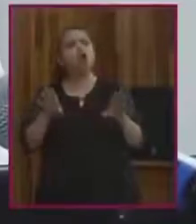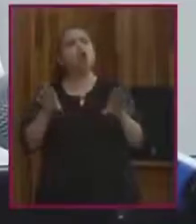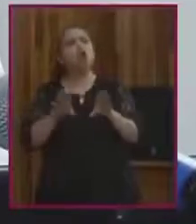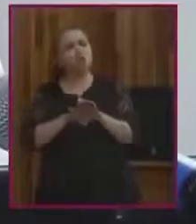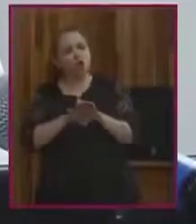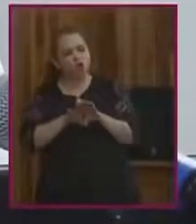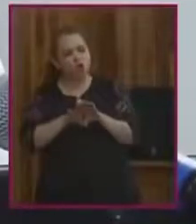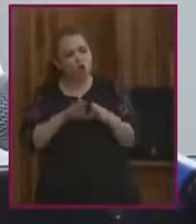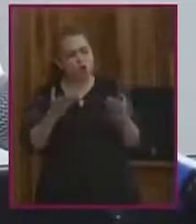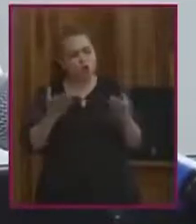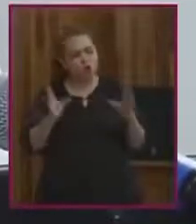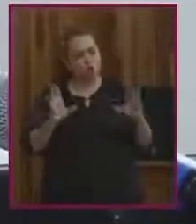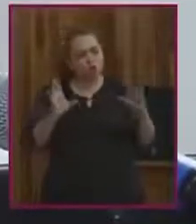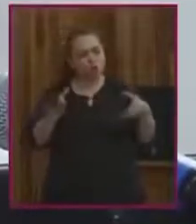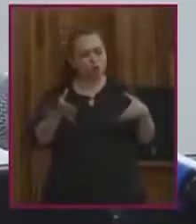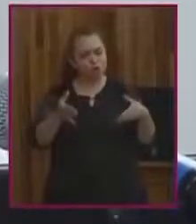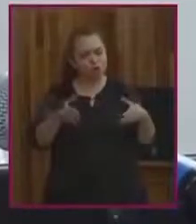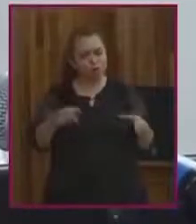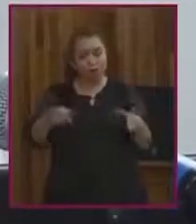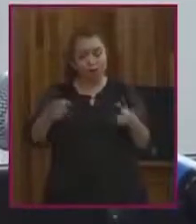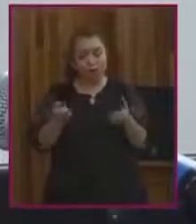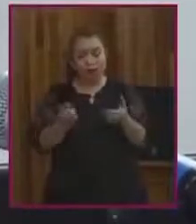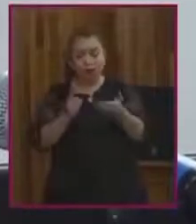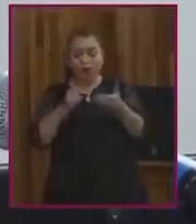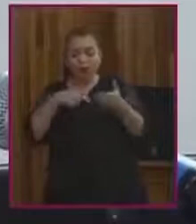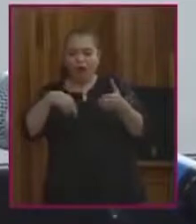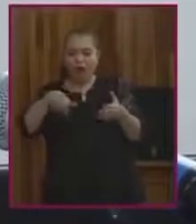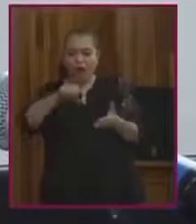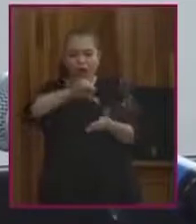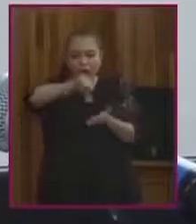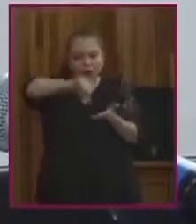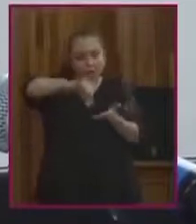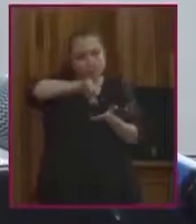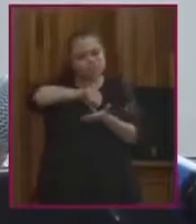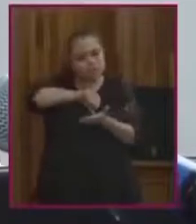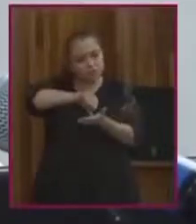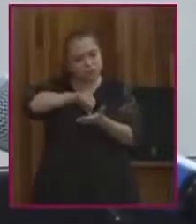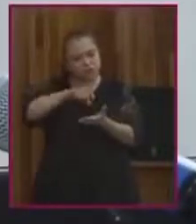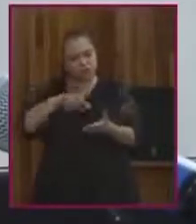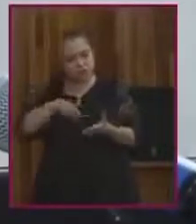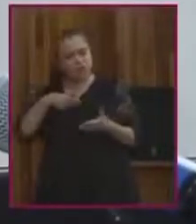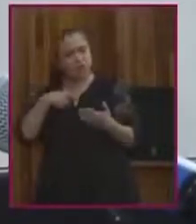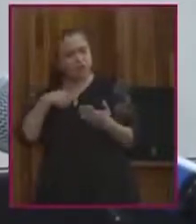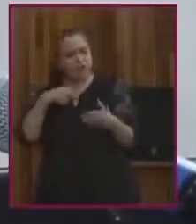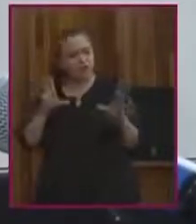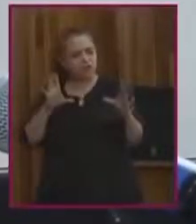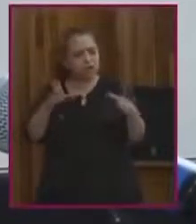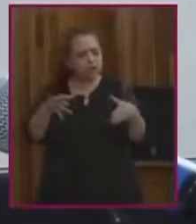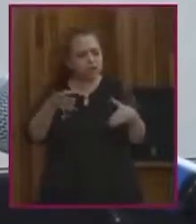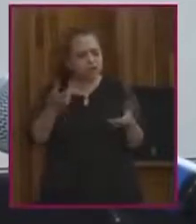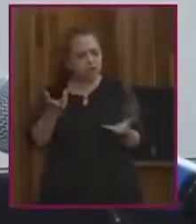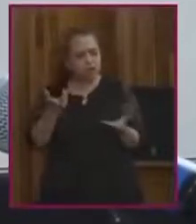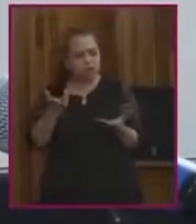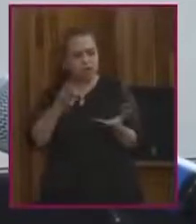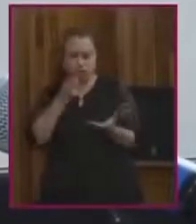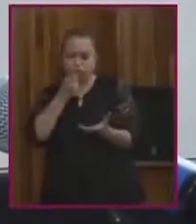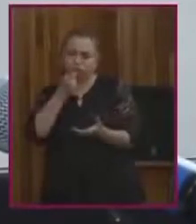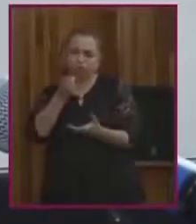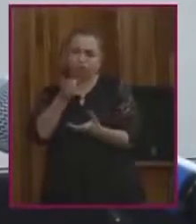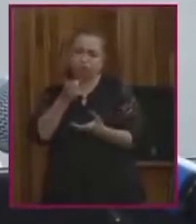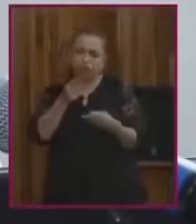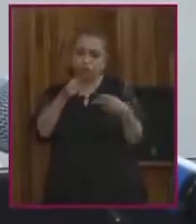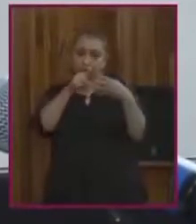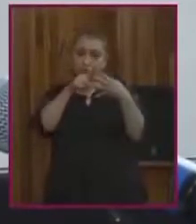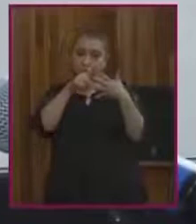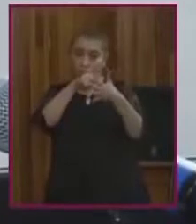y didácticamente, que esa sería como la pregunta. Y yo me referiría ahorita, en la primera parte de mi intervención, a 5